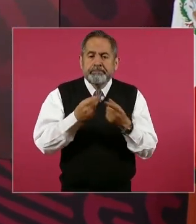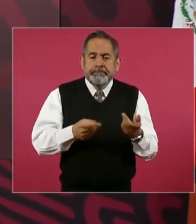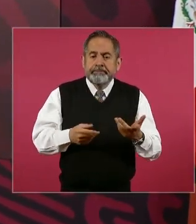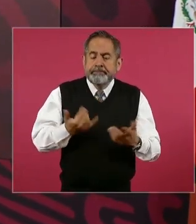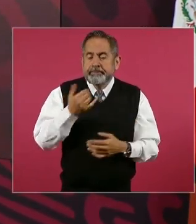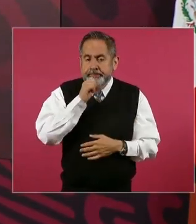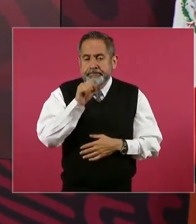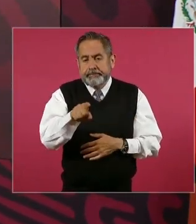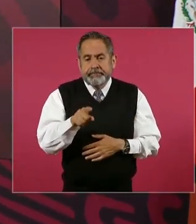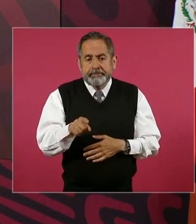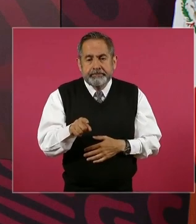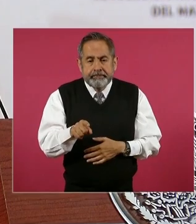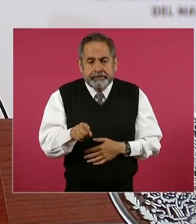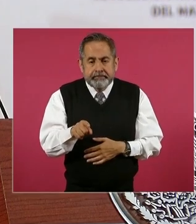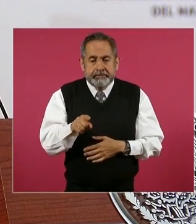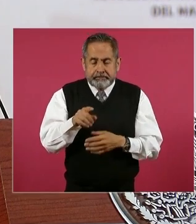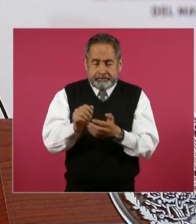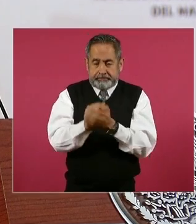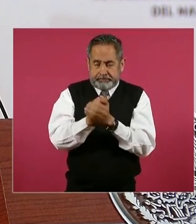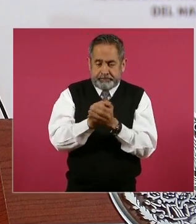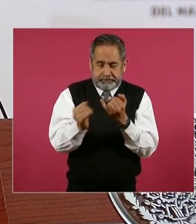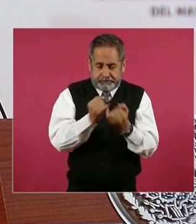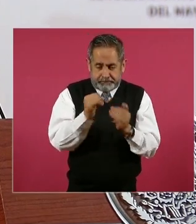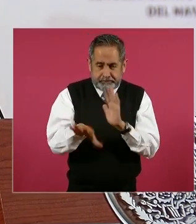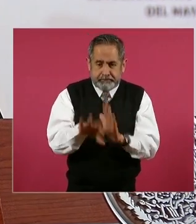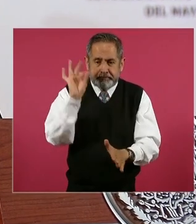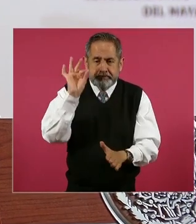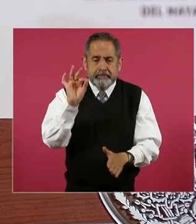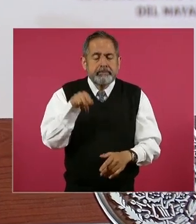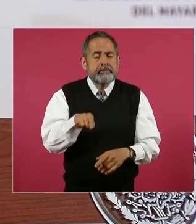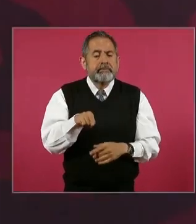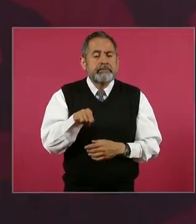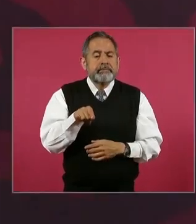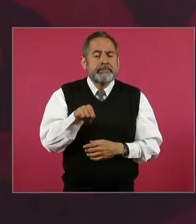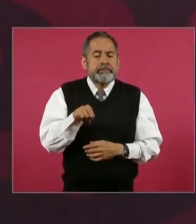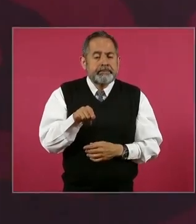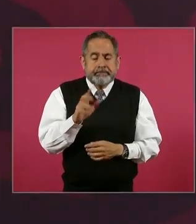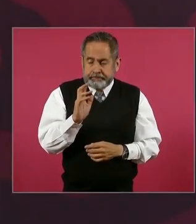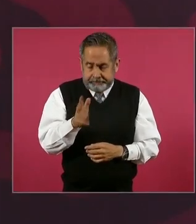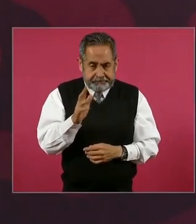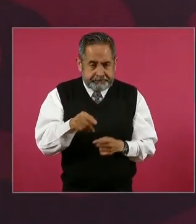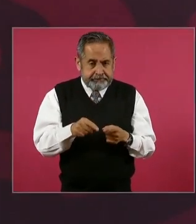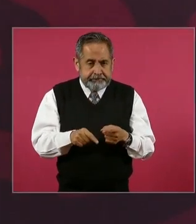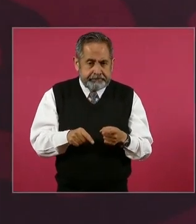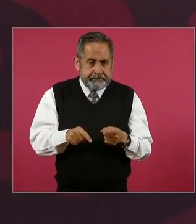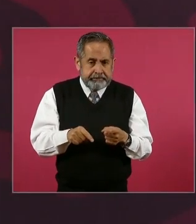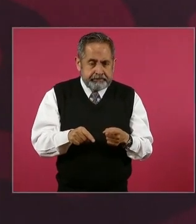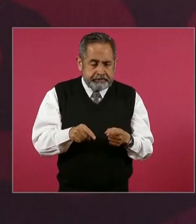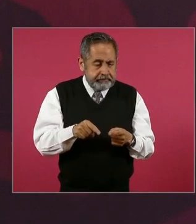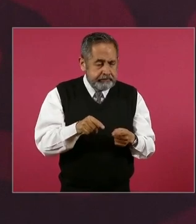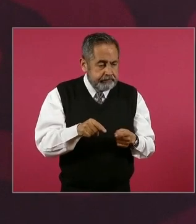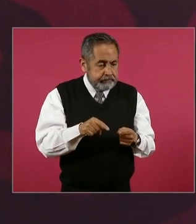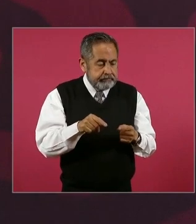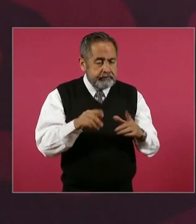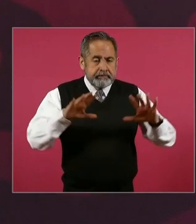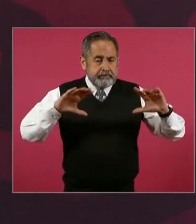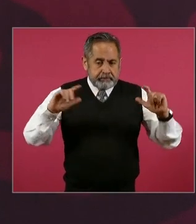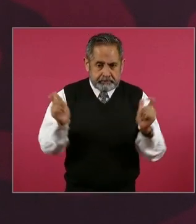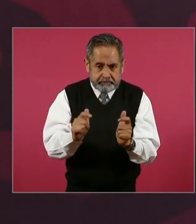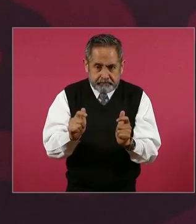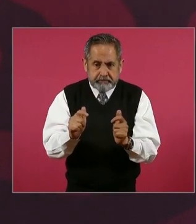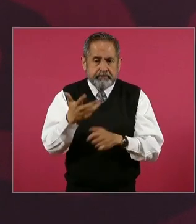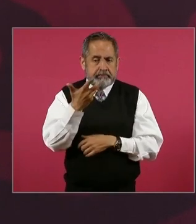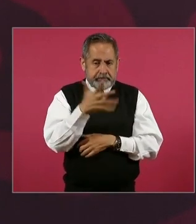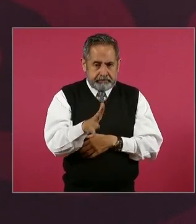y luego en una insaculación pues ya quedan 10 cinco